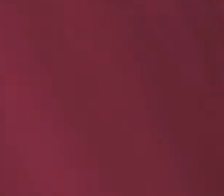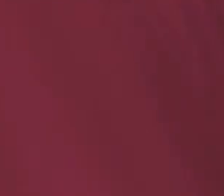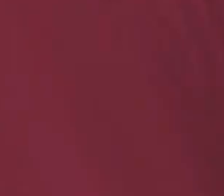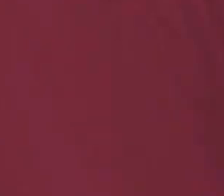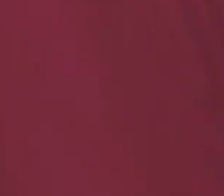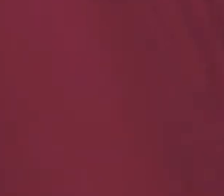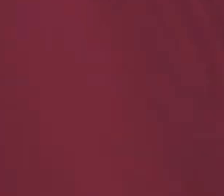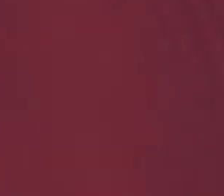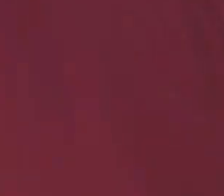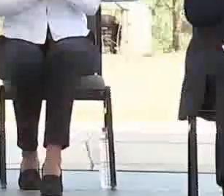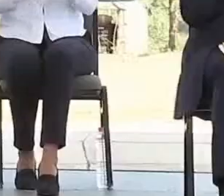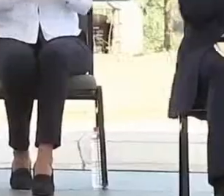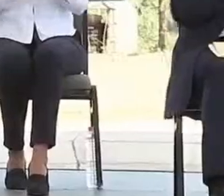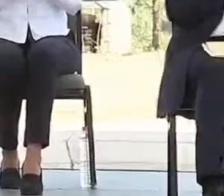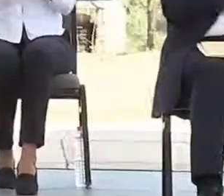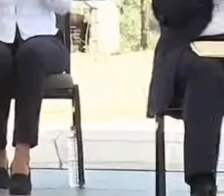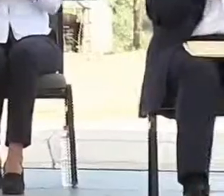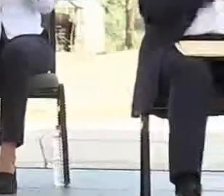México.